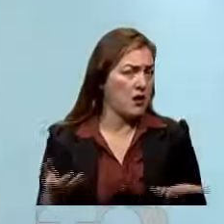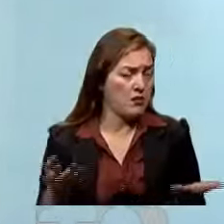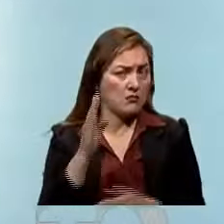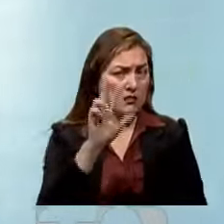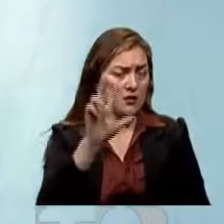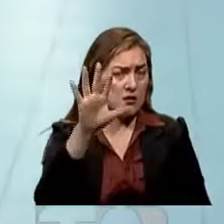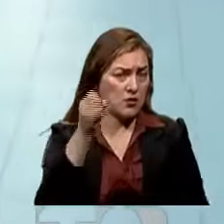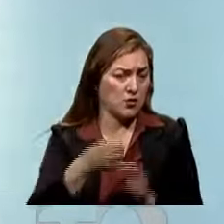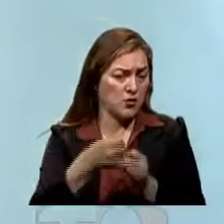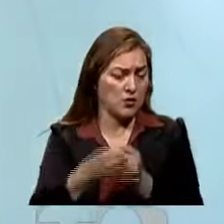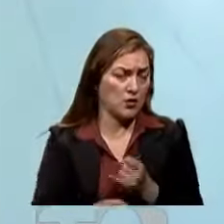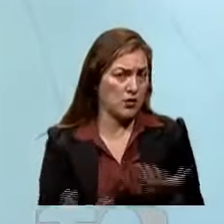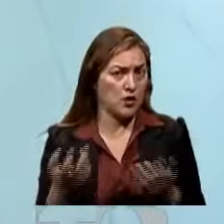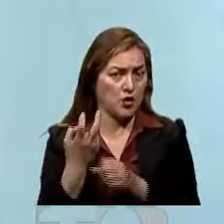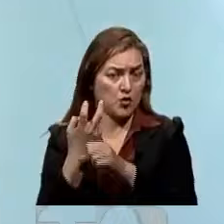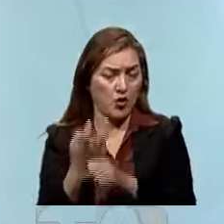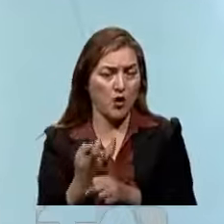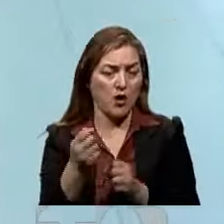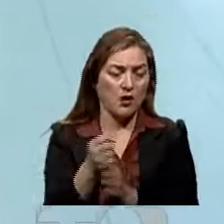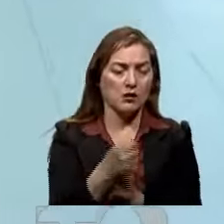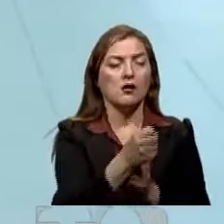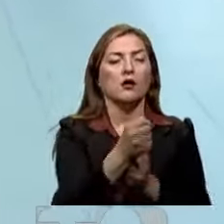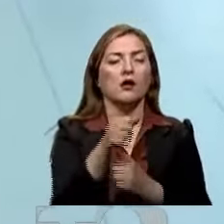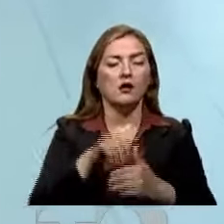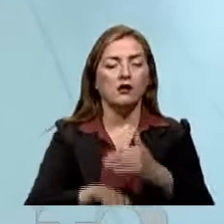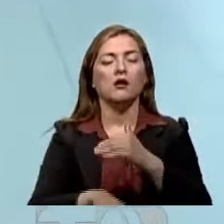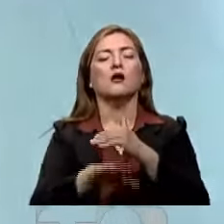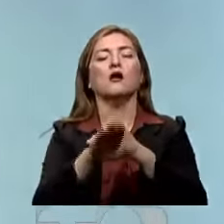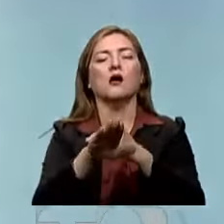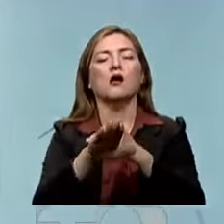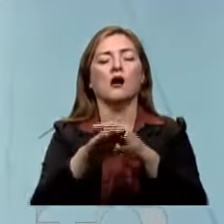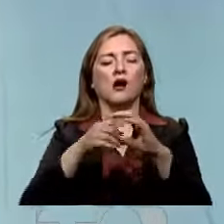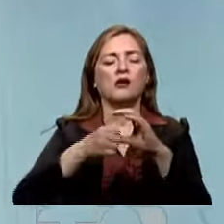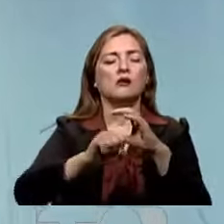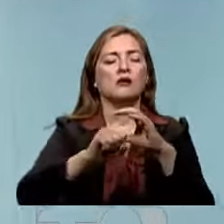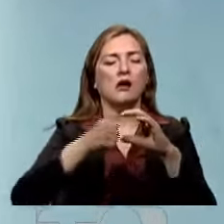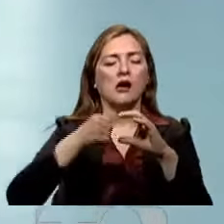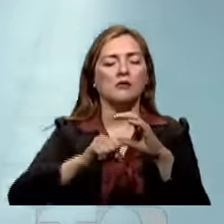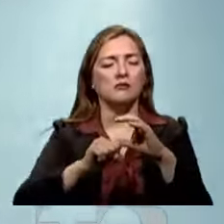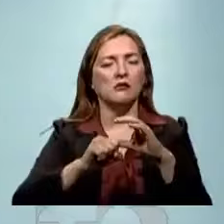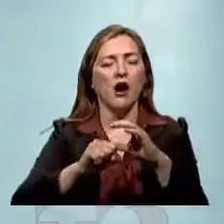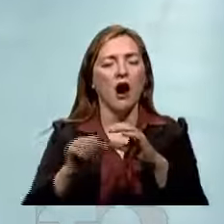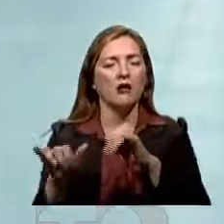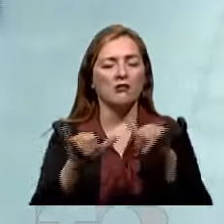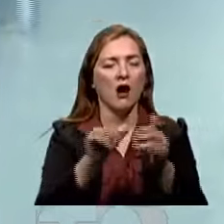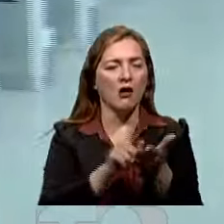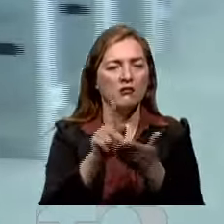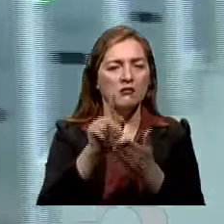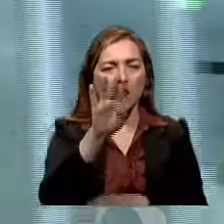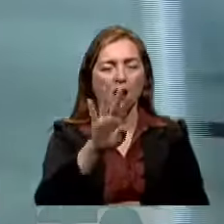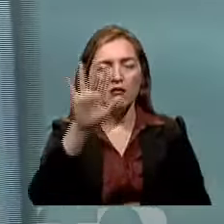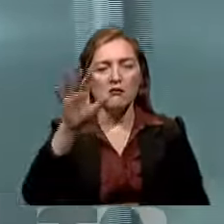35 centavos si es que vienen el trole, en la ecovía, y cuando ingresa al metro, por más que utilice estos accesos, igual debe pagar los